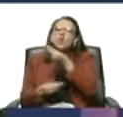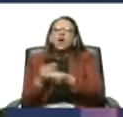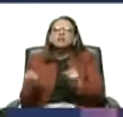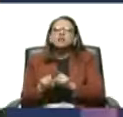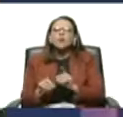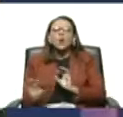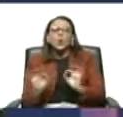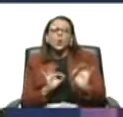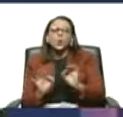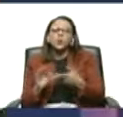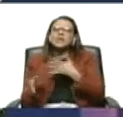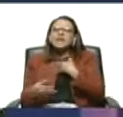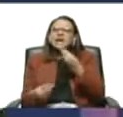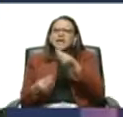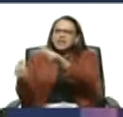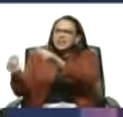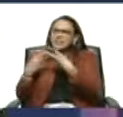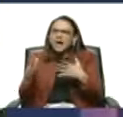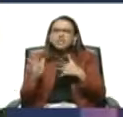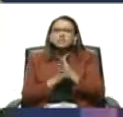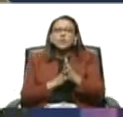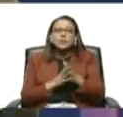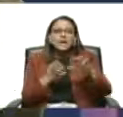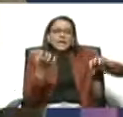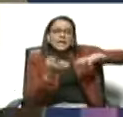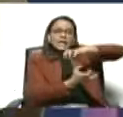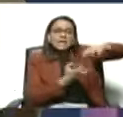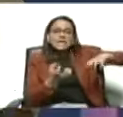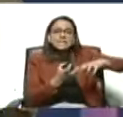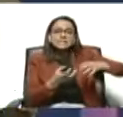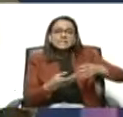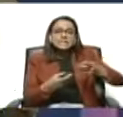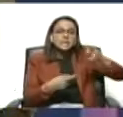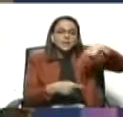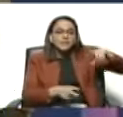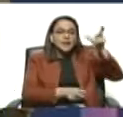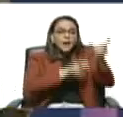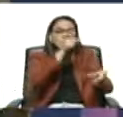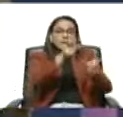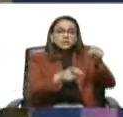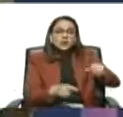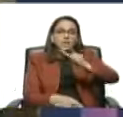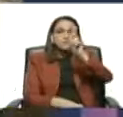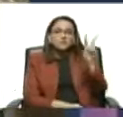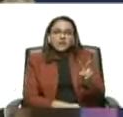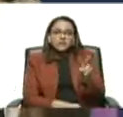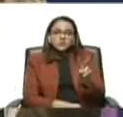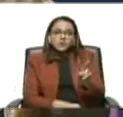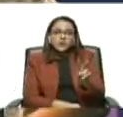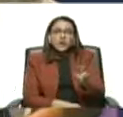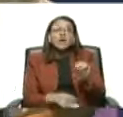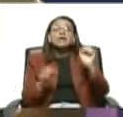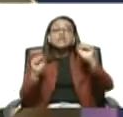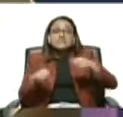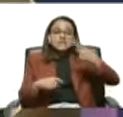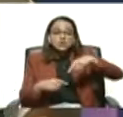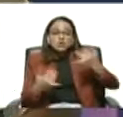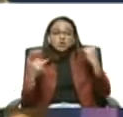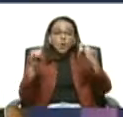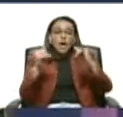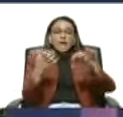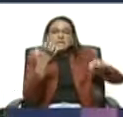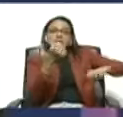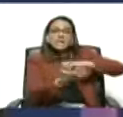una crisis humanitaria que, como lo dijo el ex jefe del Comando Sur, Craig Faller, si hay crisis humanitaria en